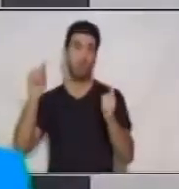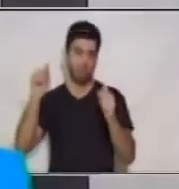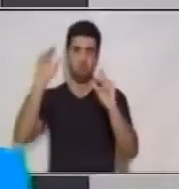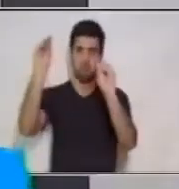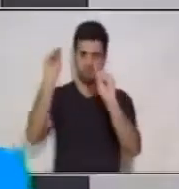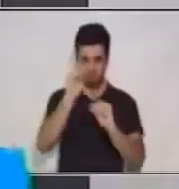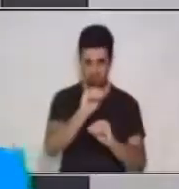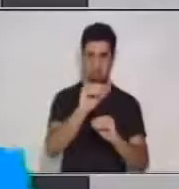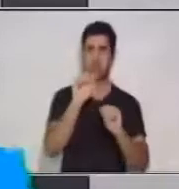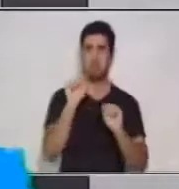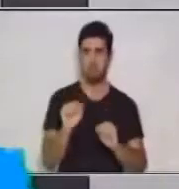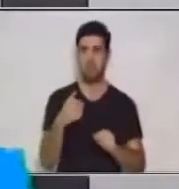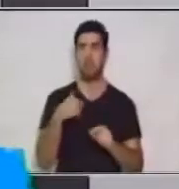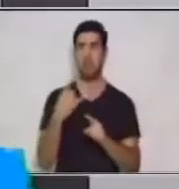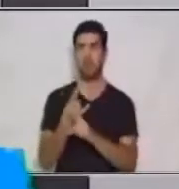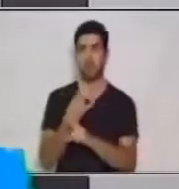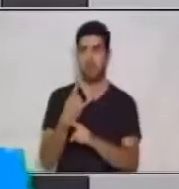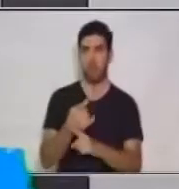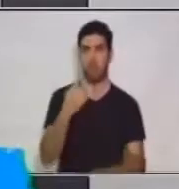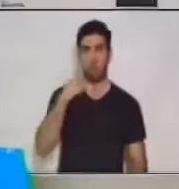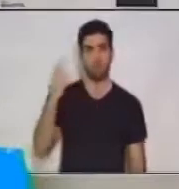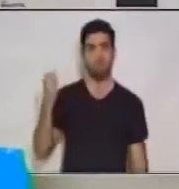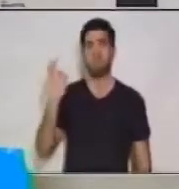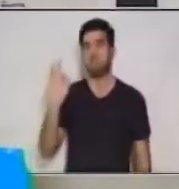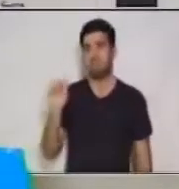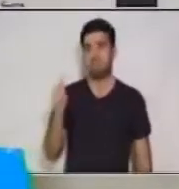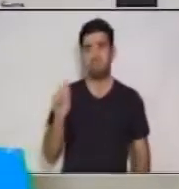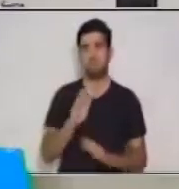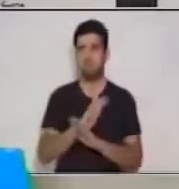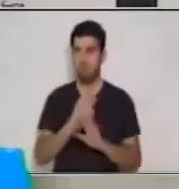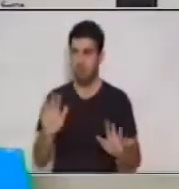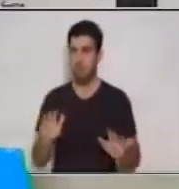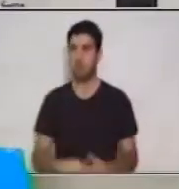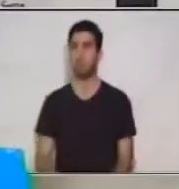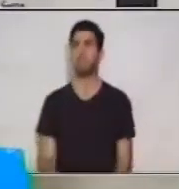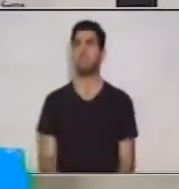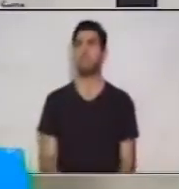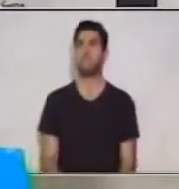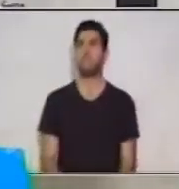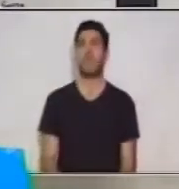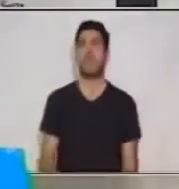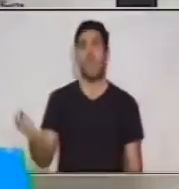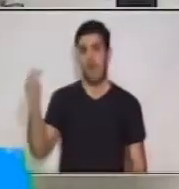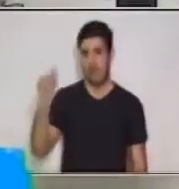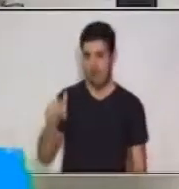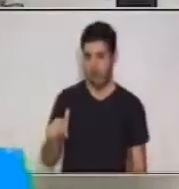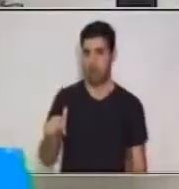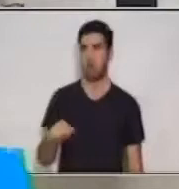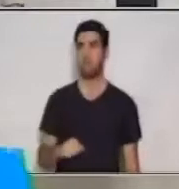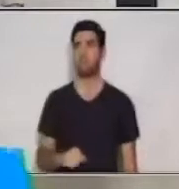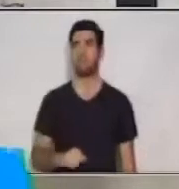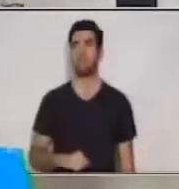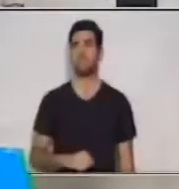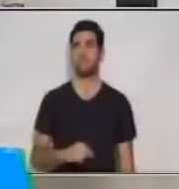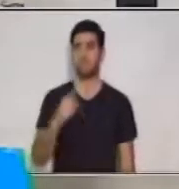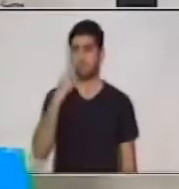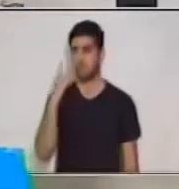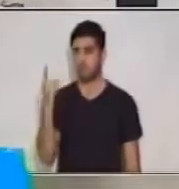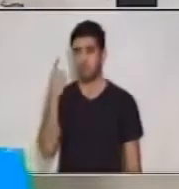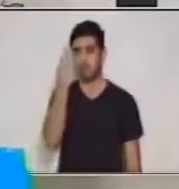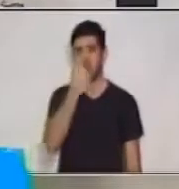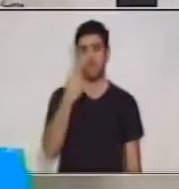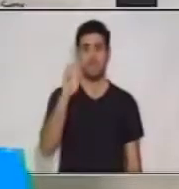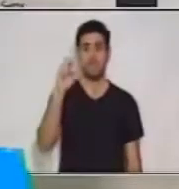que es 5. Entonces, estas dos variables sí las conocemos. Luego, seno de